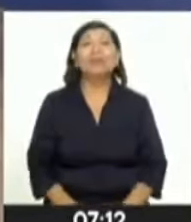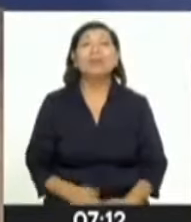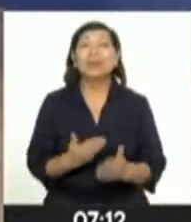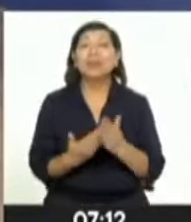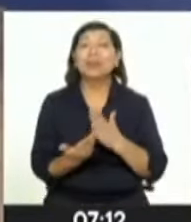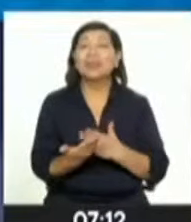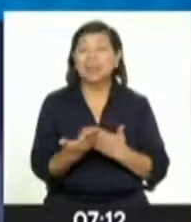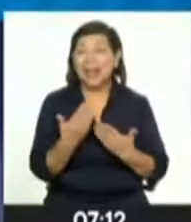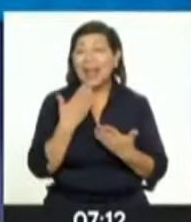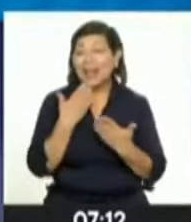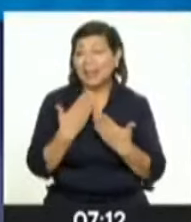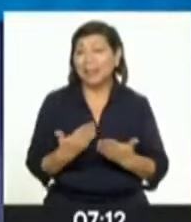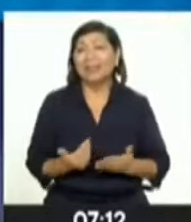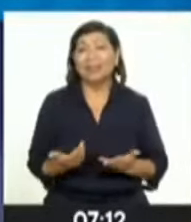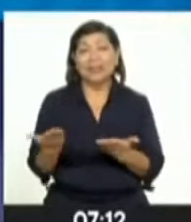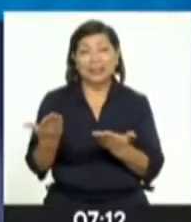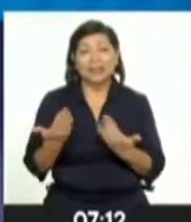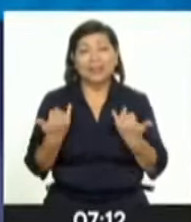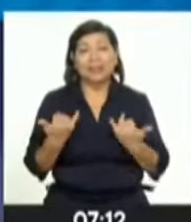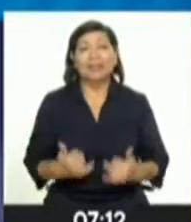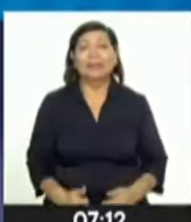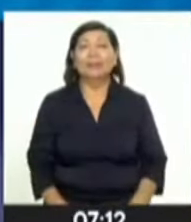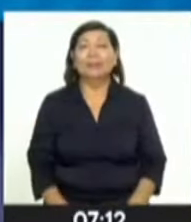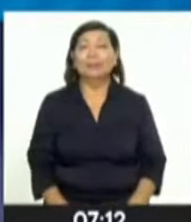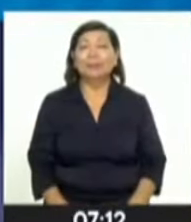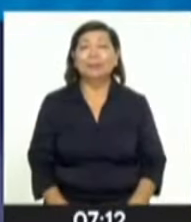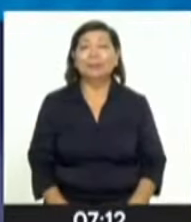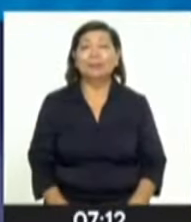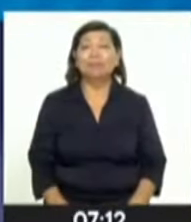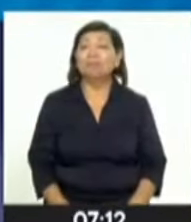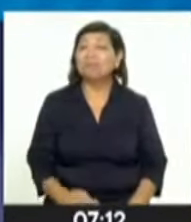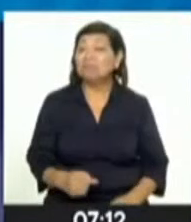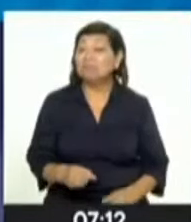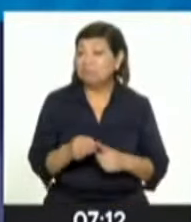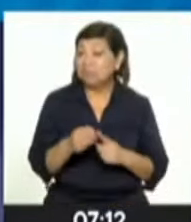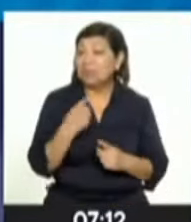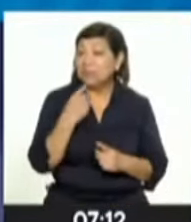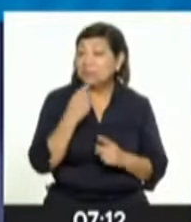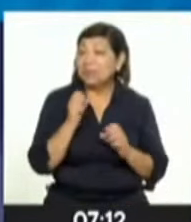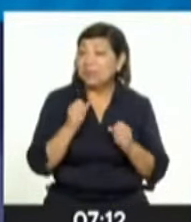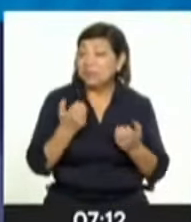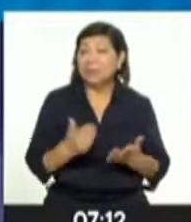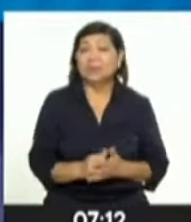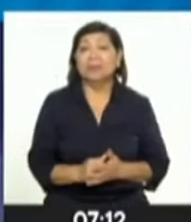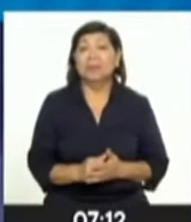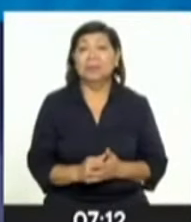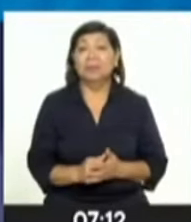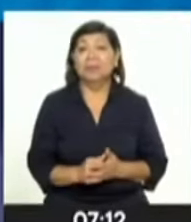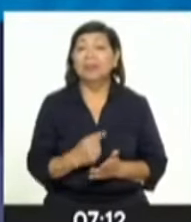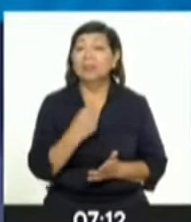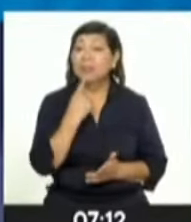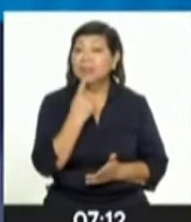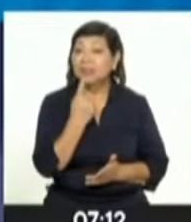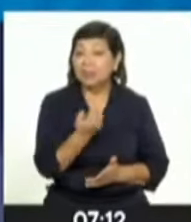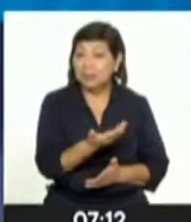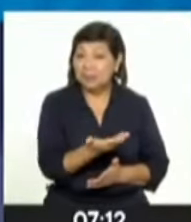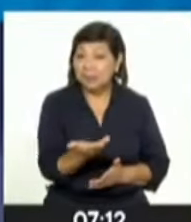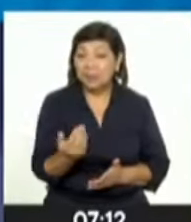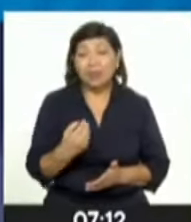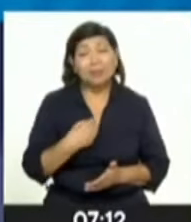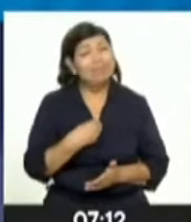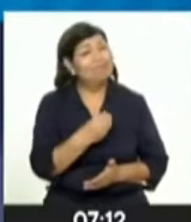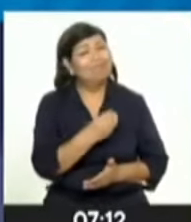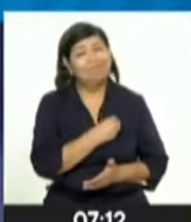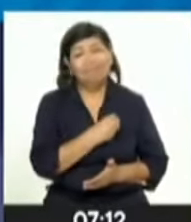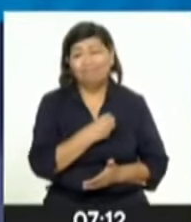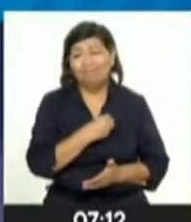Buenos días, Jennifer. Muchísimas gracias por esta oportunidad. Y en principio, permíteme reiterar nuevamente mis